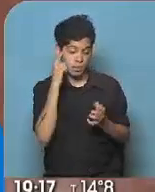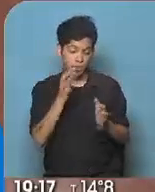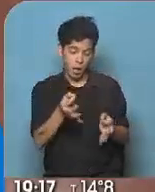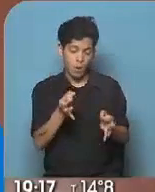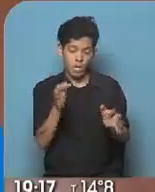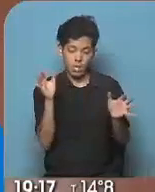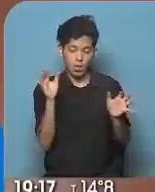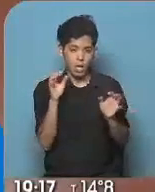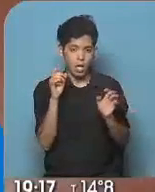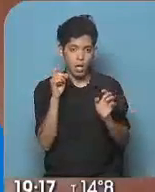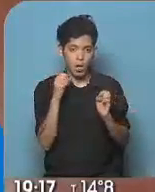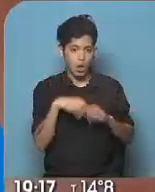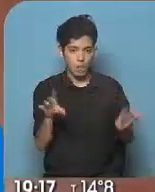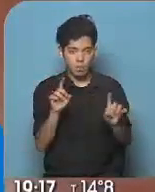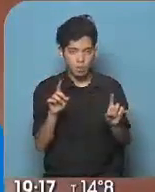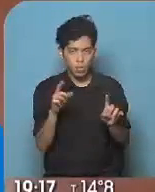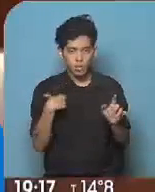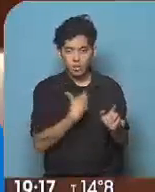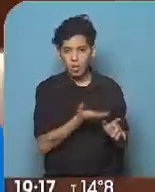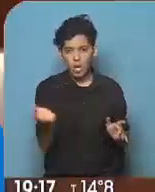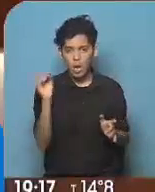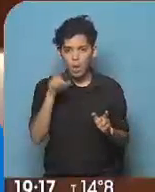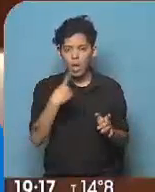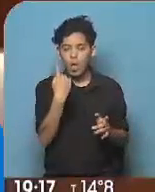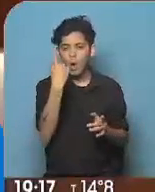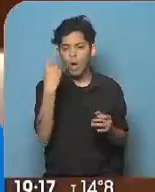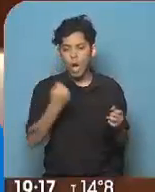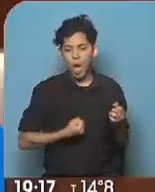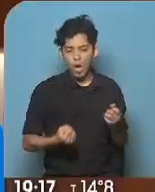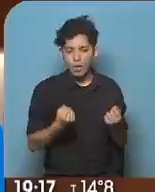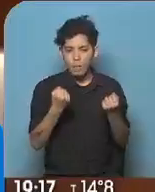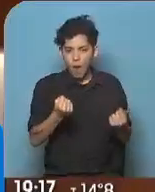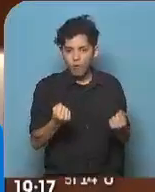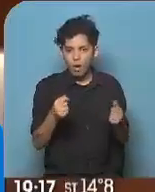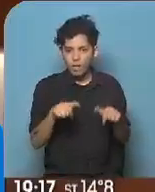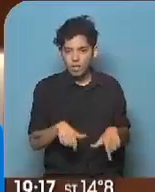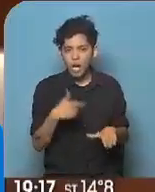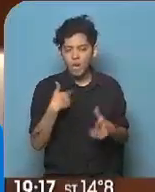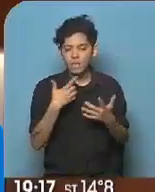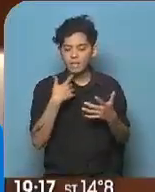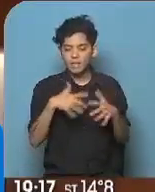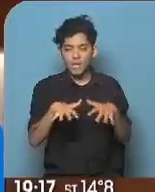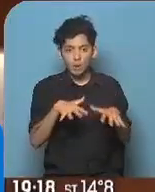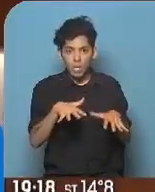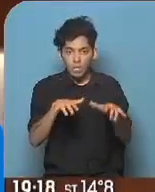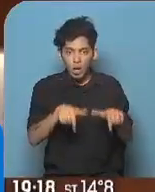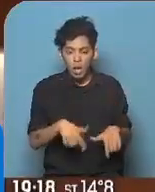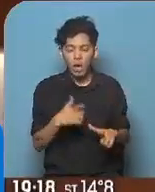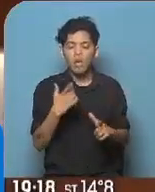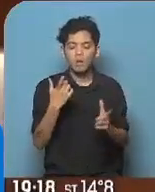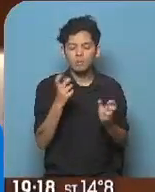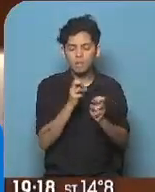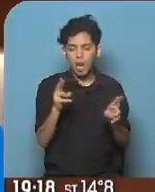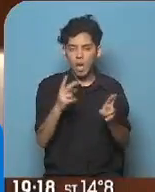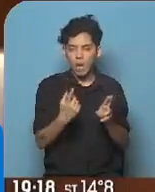la ciudadanía ya lo vive como un ajuste bastante fuerte no yo creo que la situación o sea la situación es tan dramática en primera